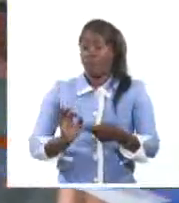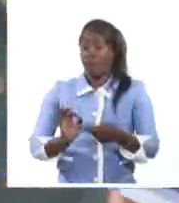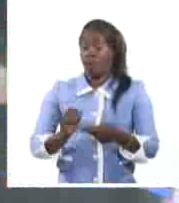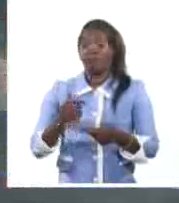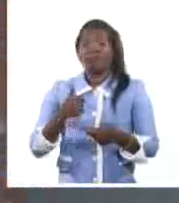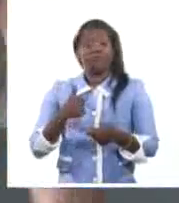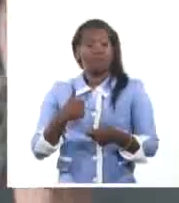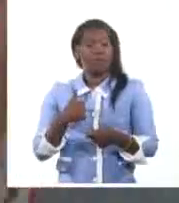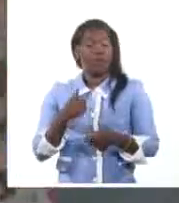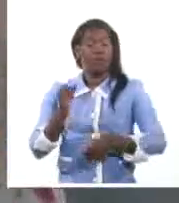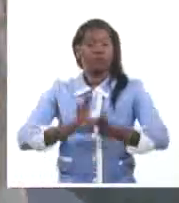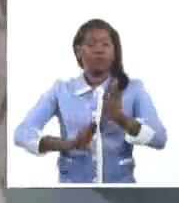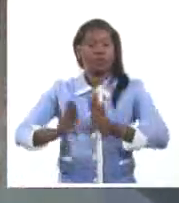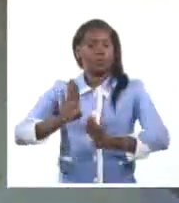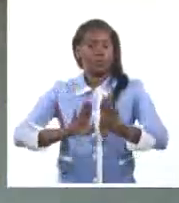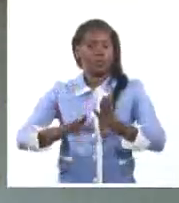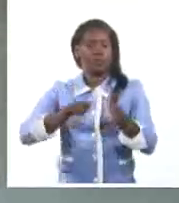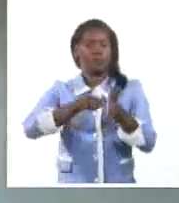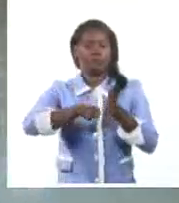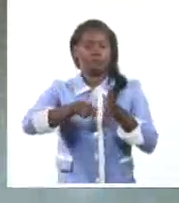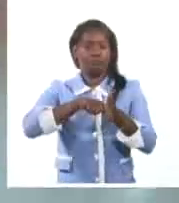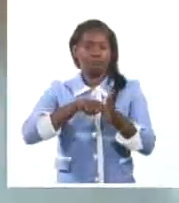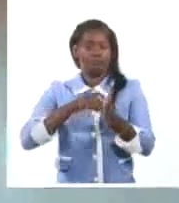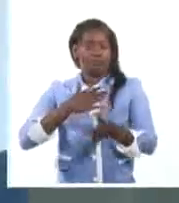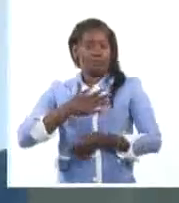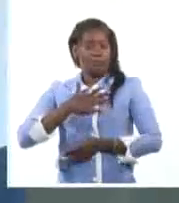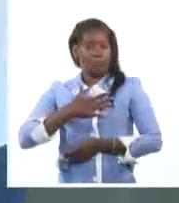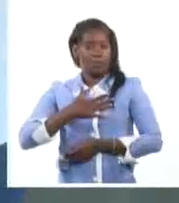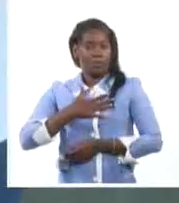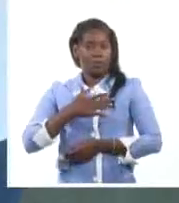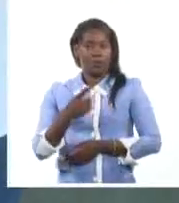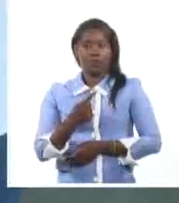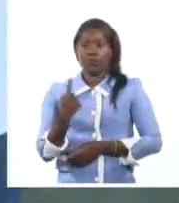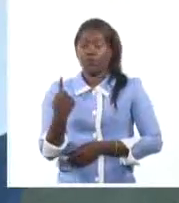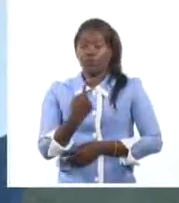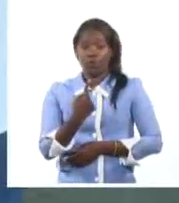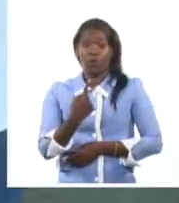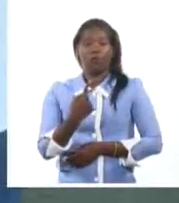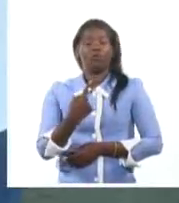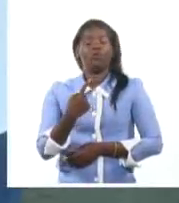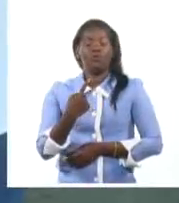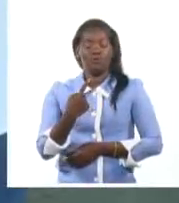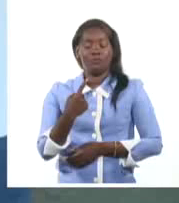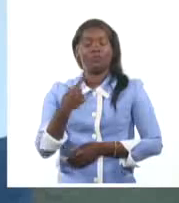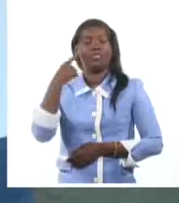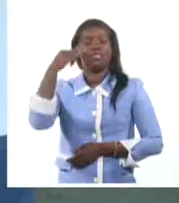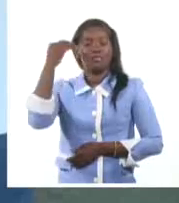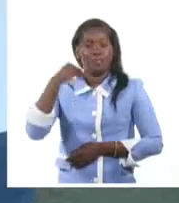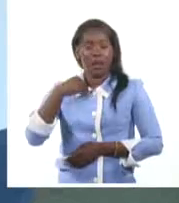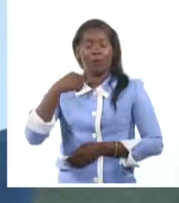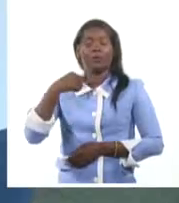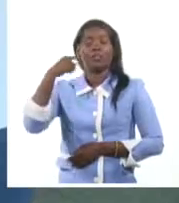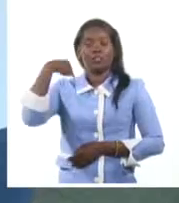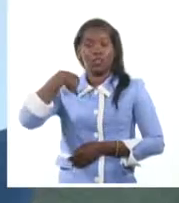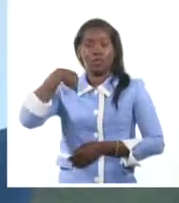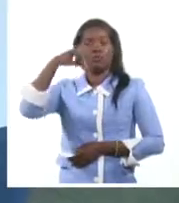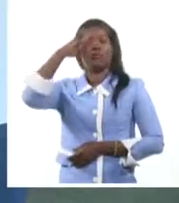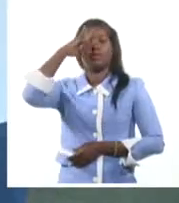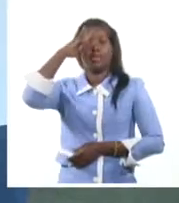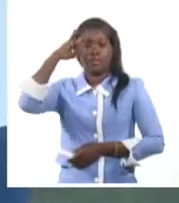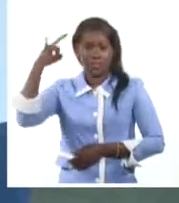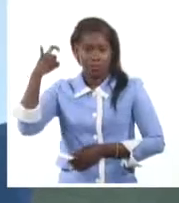de hacer mi votación. Todo el mundo sabe en Cuba, seguro, que yo dije ya que voy a votar por el sí, que ya voté por el